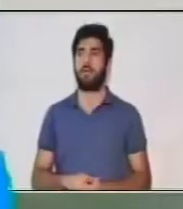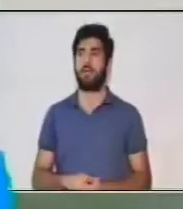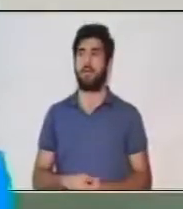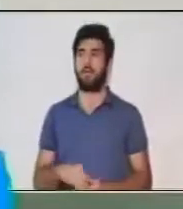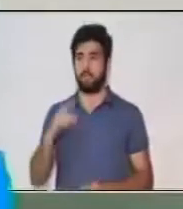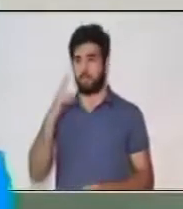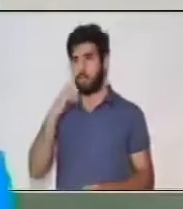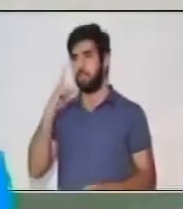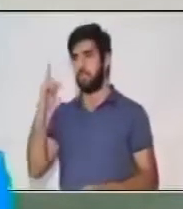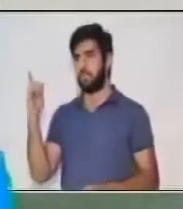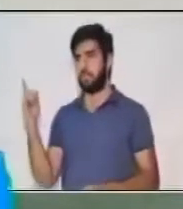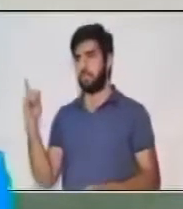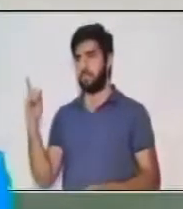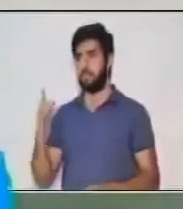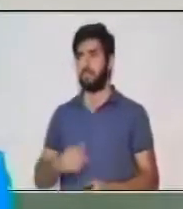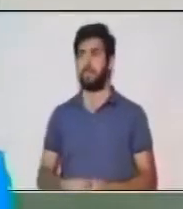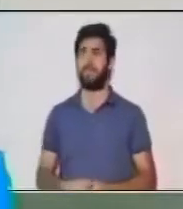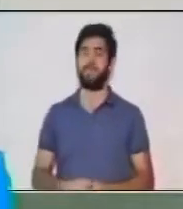así.